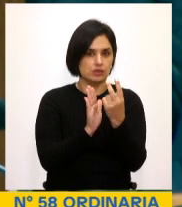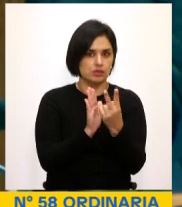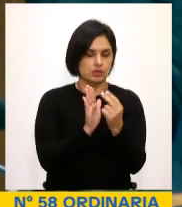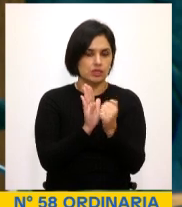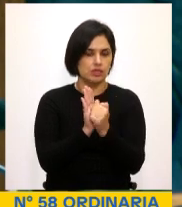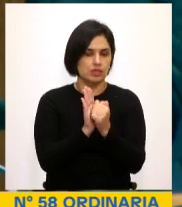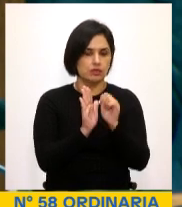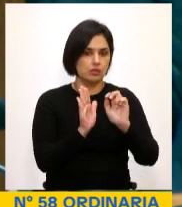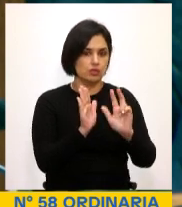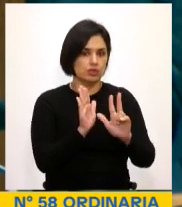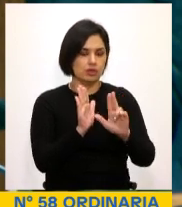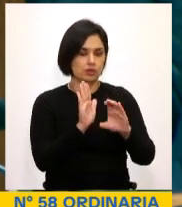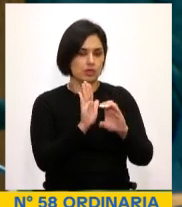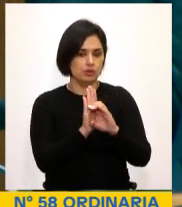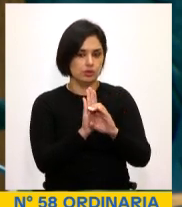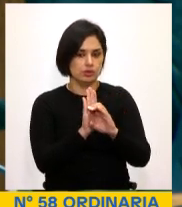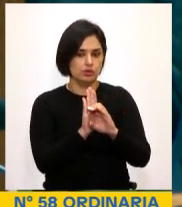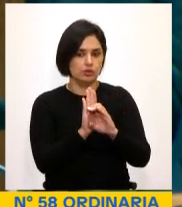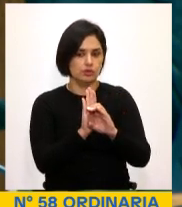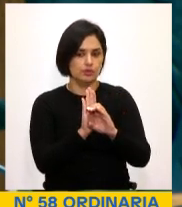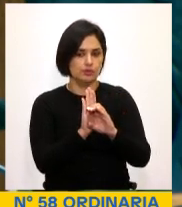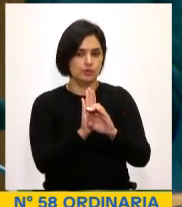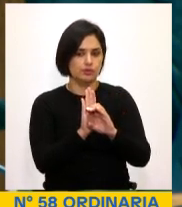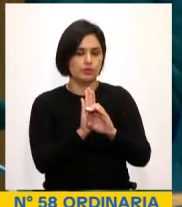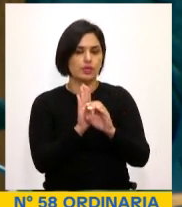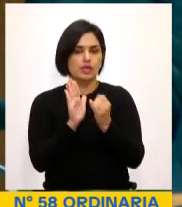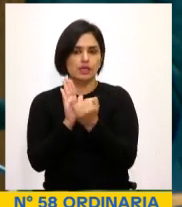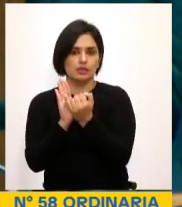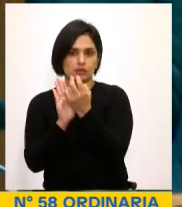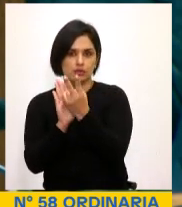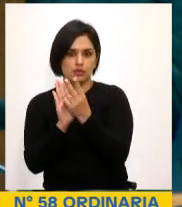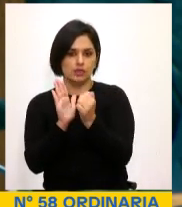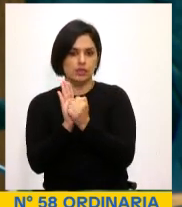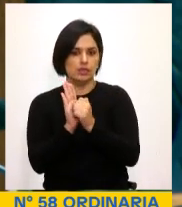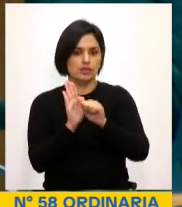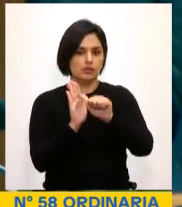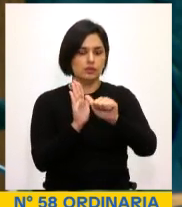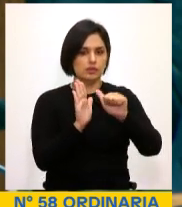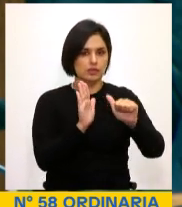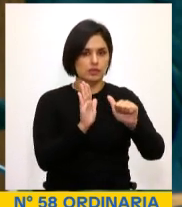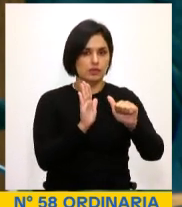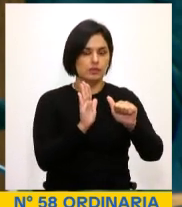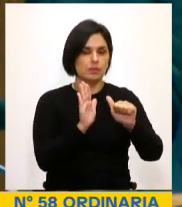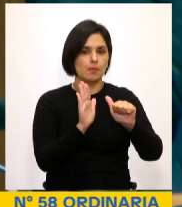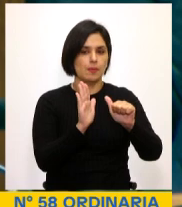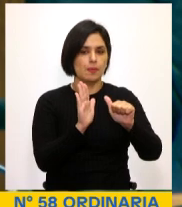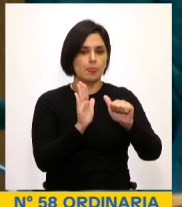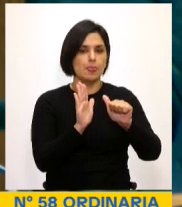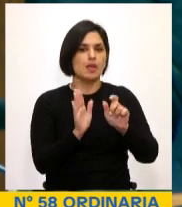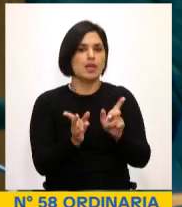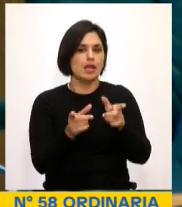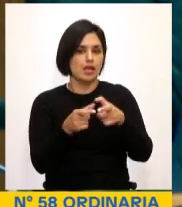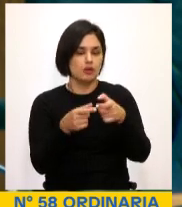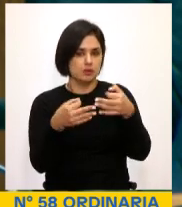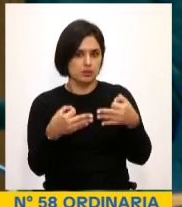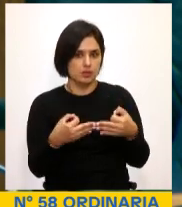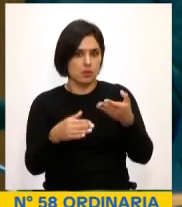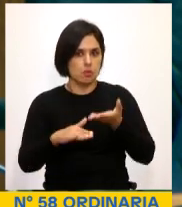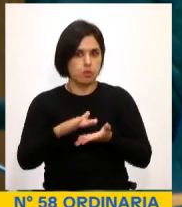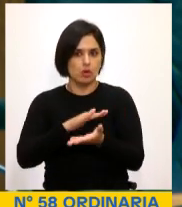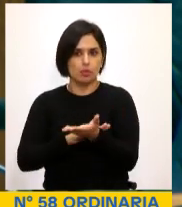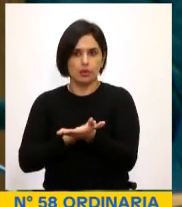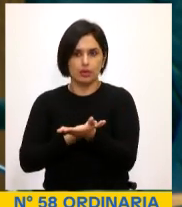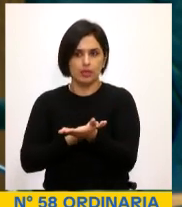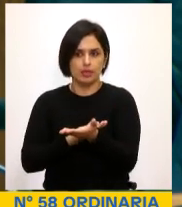del artículo octavo de la constitución política de la República y el inciso segundo del artículo 66 del mismo texto la comisión de seguridad propone a la